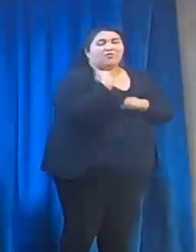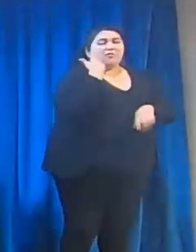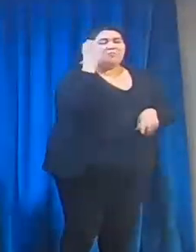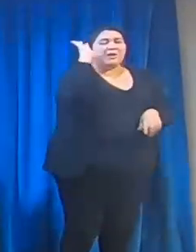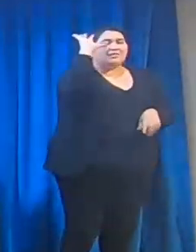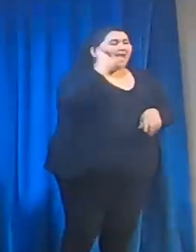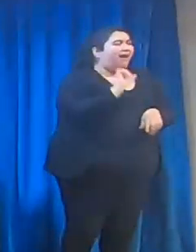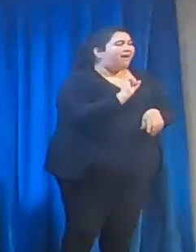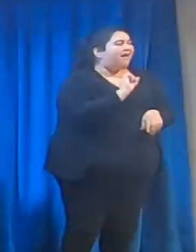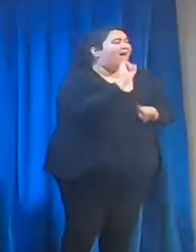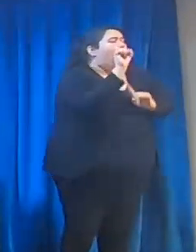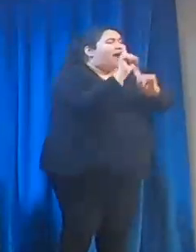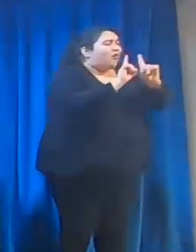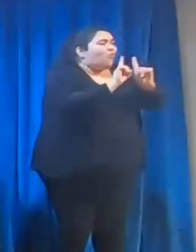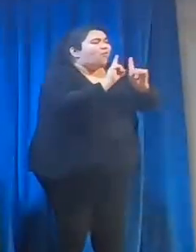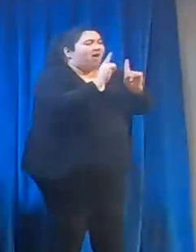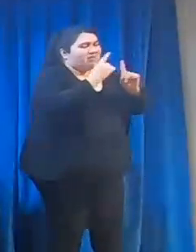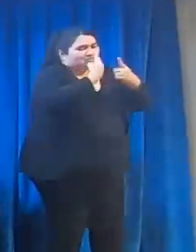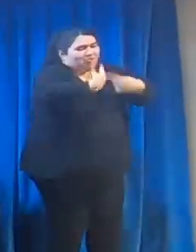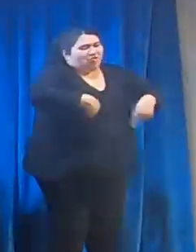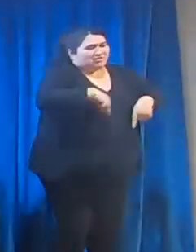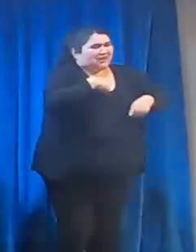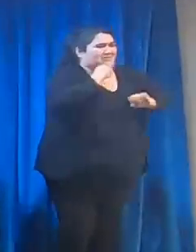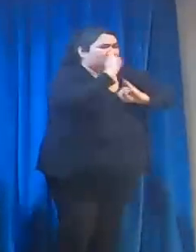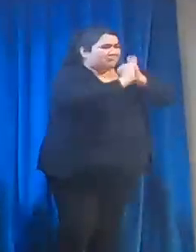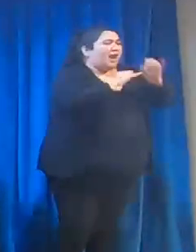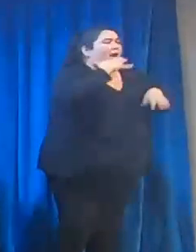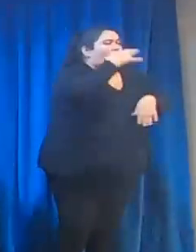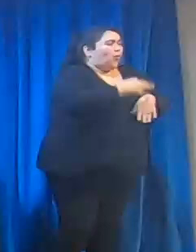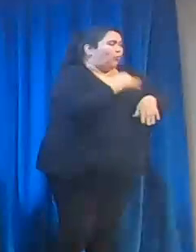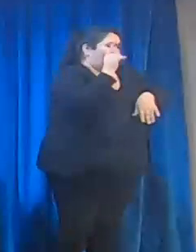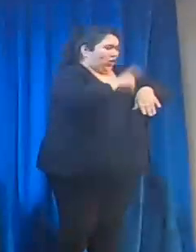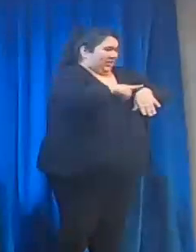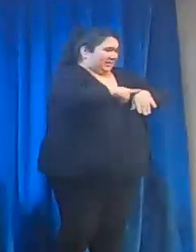traje algunas notas para cumplir con el tiempo.